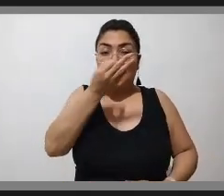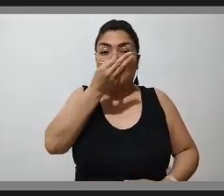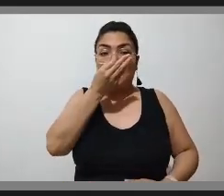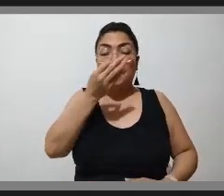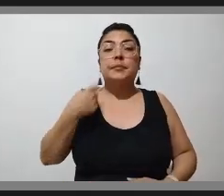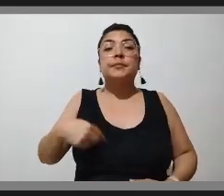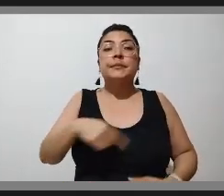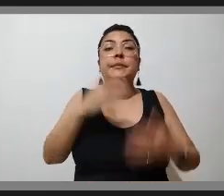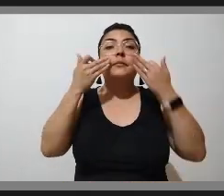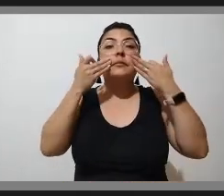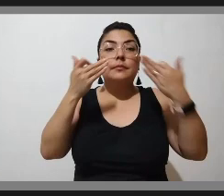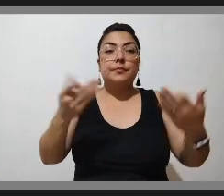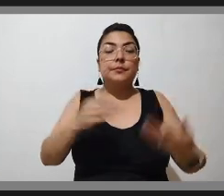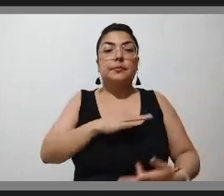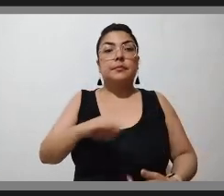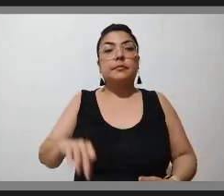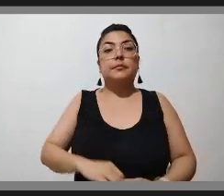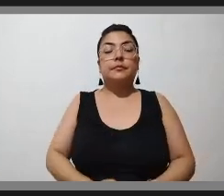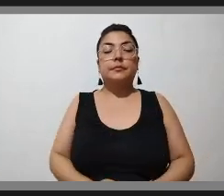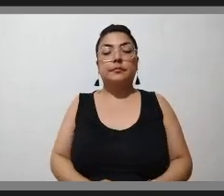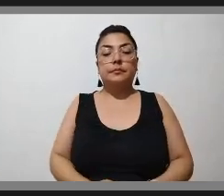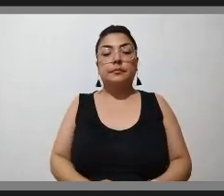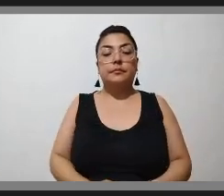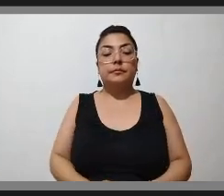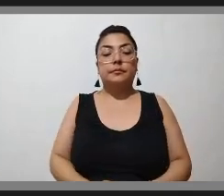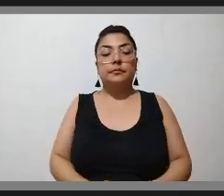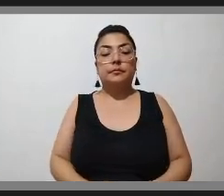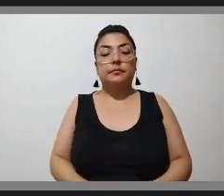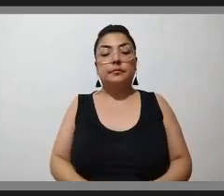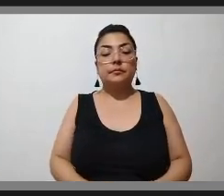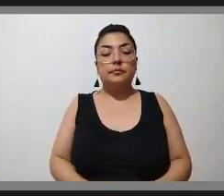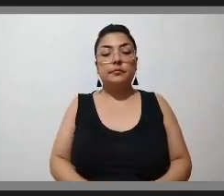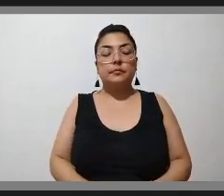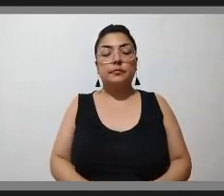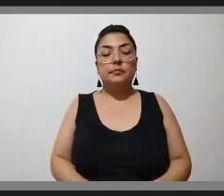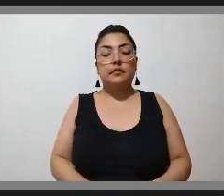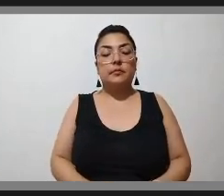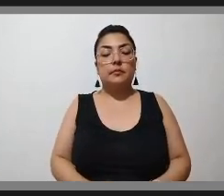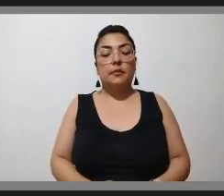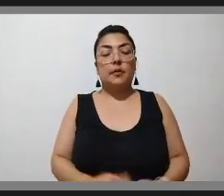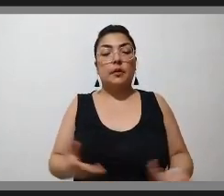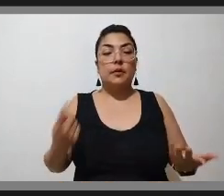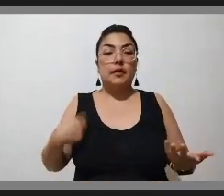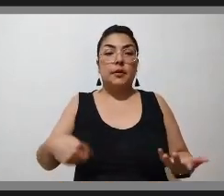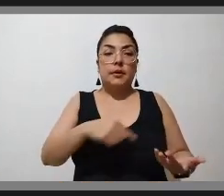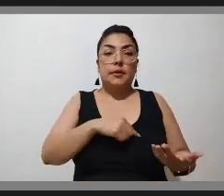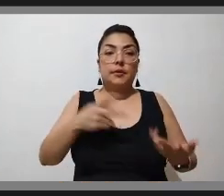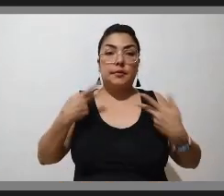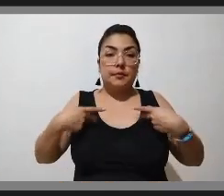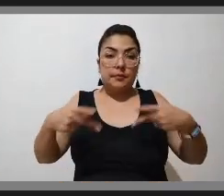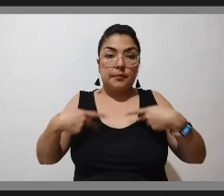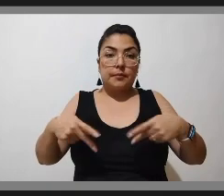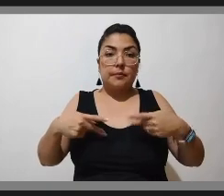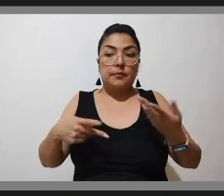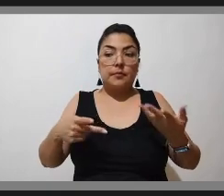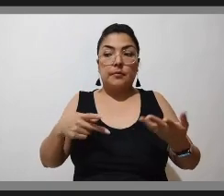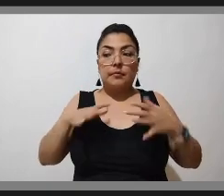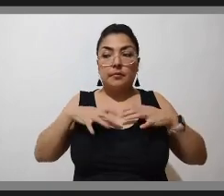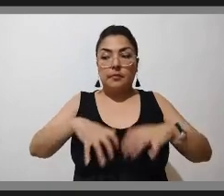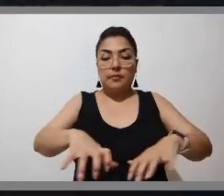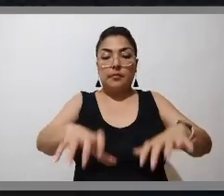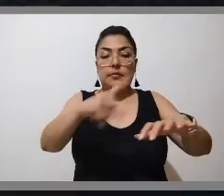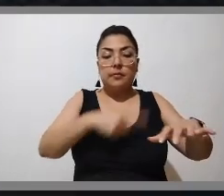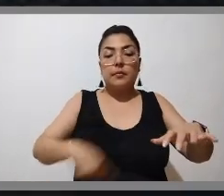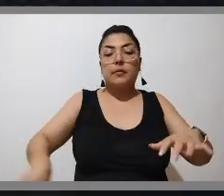muy cercano. La verdad es que es también al momento de nosotros trabajar con la ciudadanía, pues son los